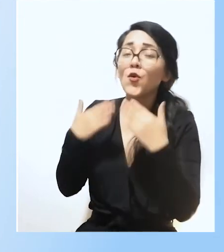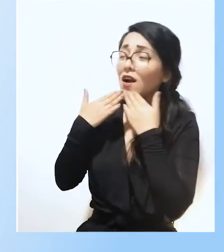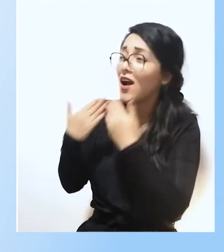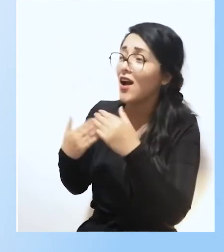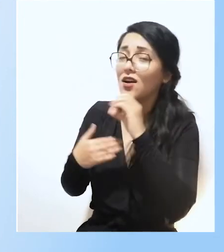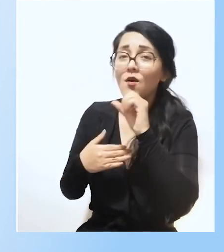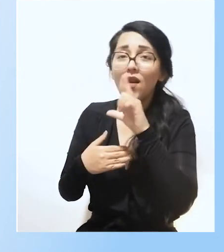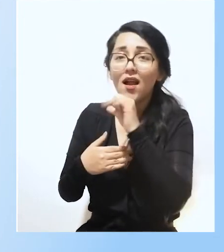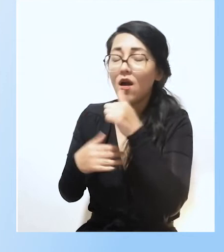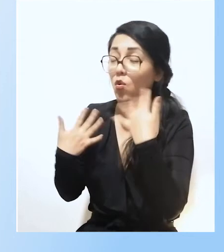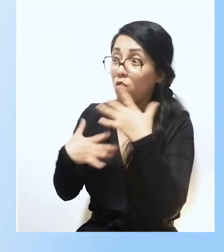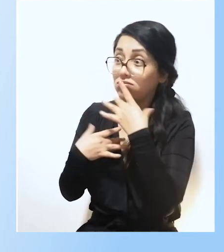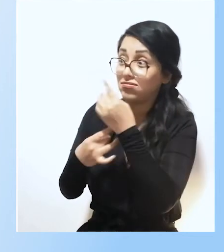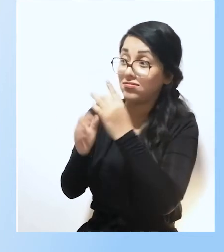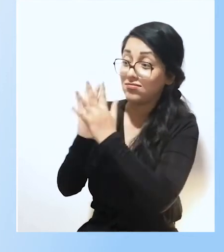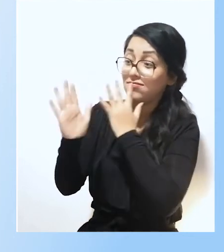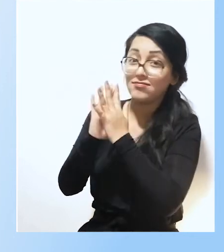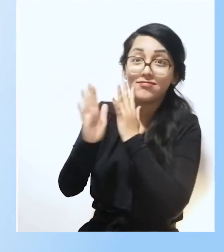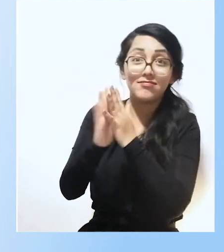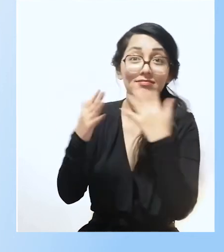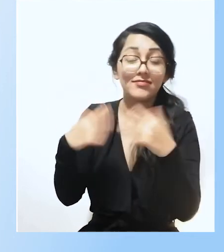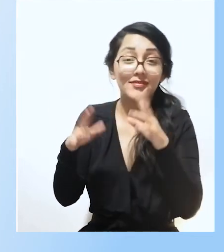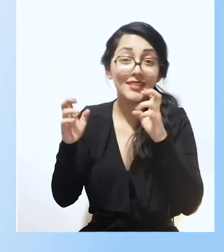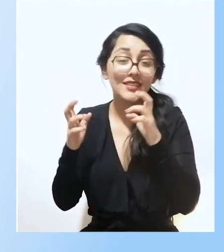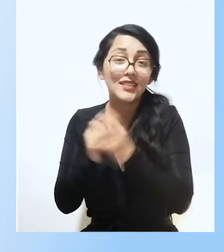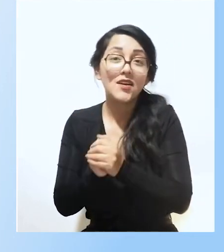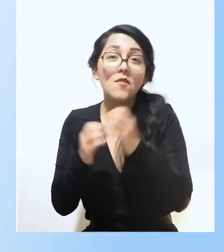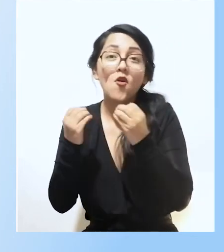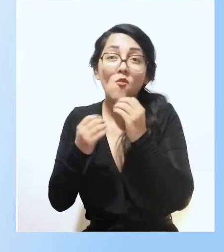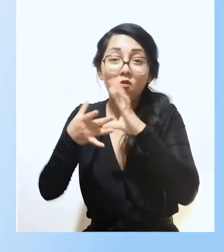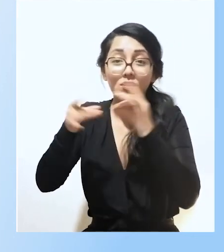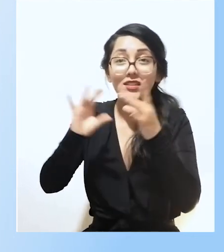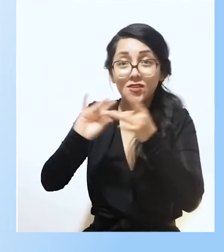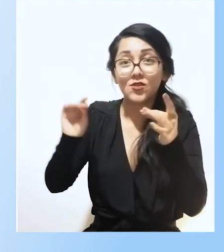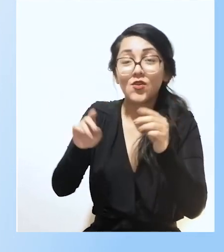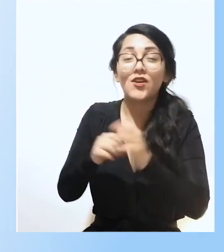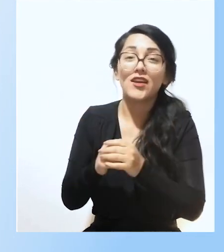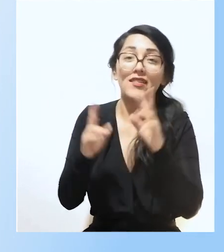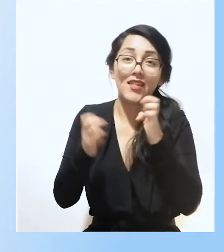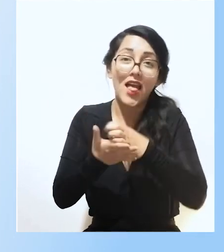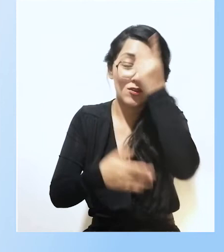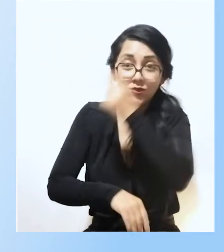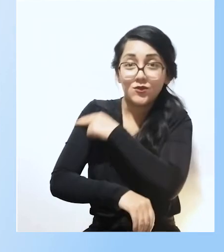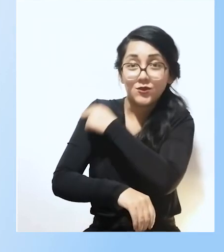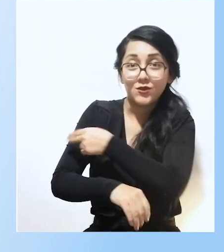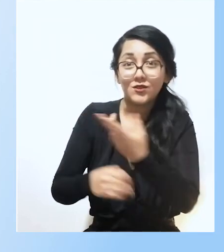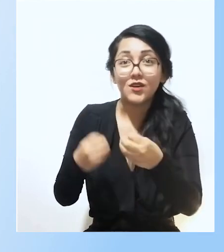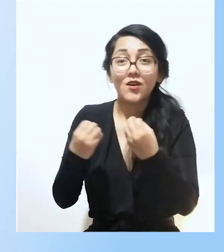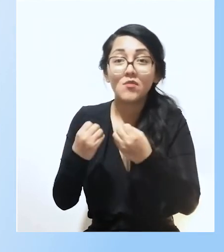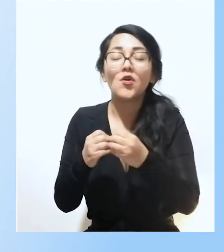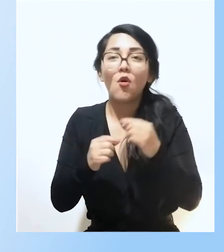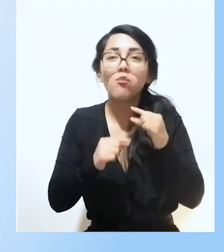nos presentas y lo que nos compartes acerca de la historia conceptual y sociopolítica de la pedagogía hospitalaria y cómo a través de su